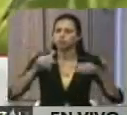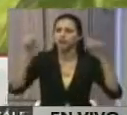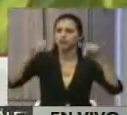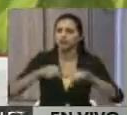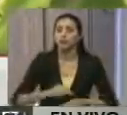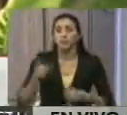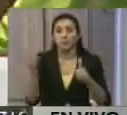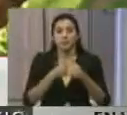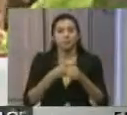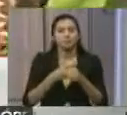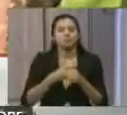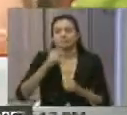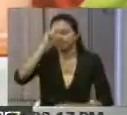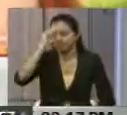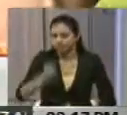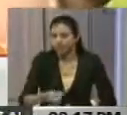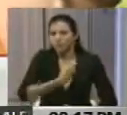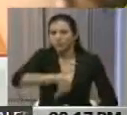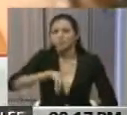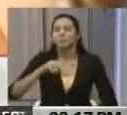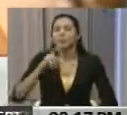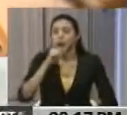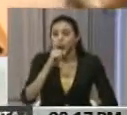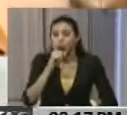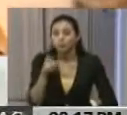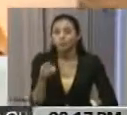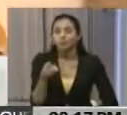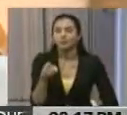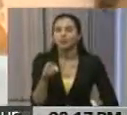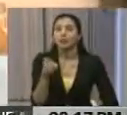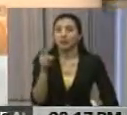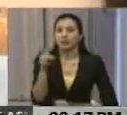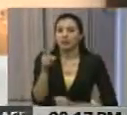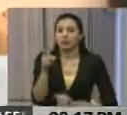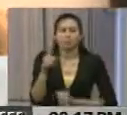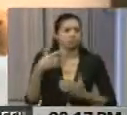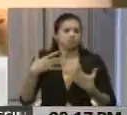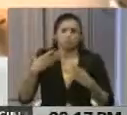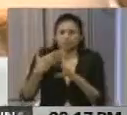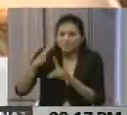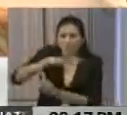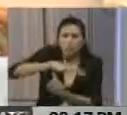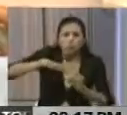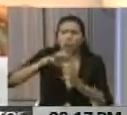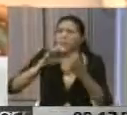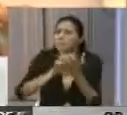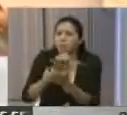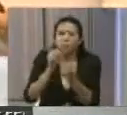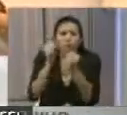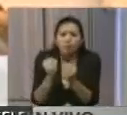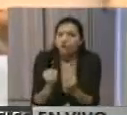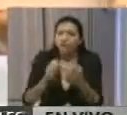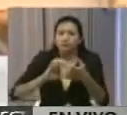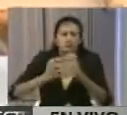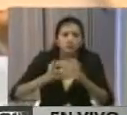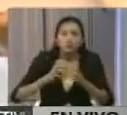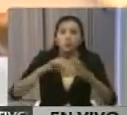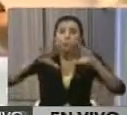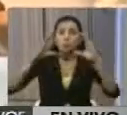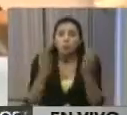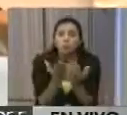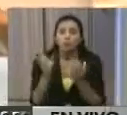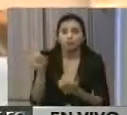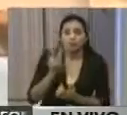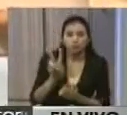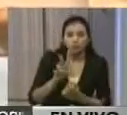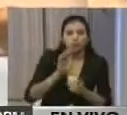Primero reconocerle al presidente Nicolás Maduro que en medio de las dificultades que atraviesa el mundo, que atraviesan